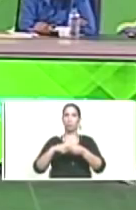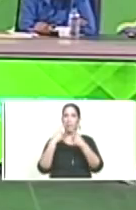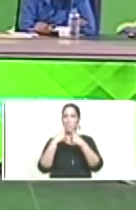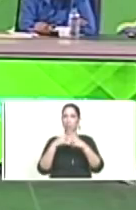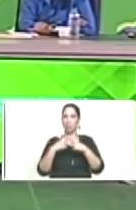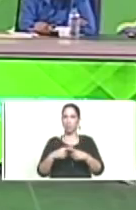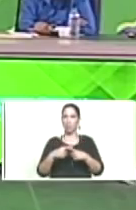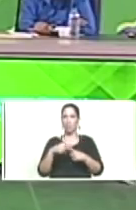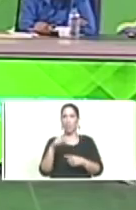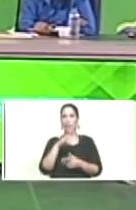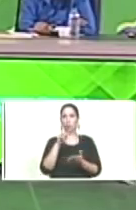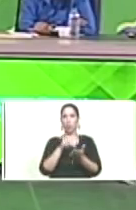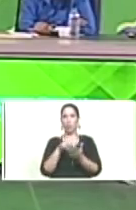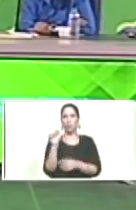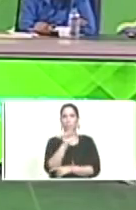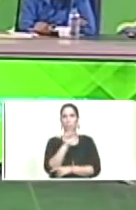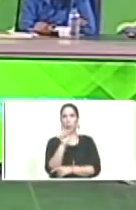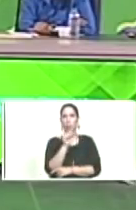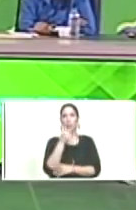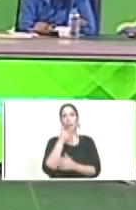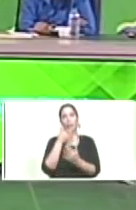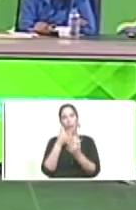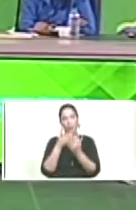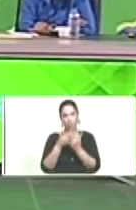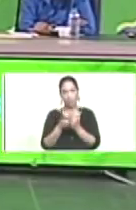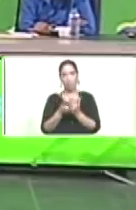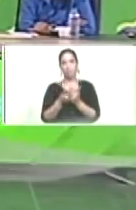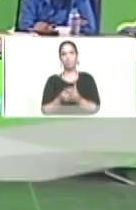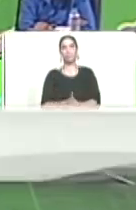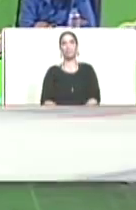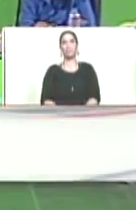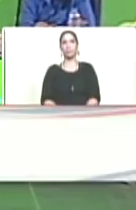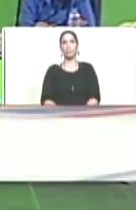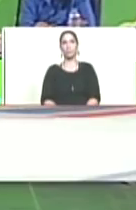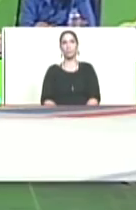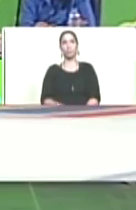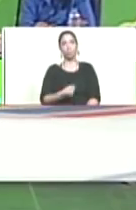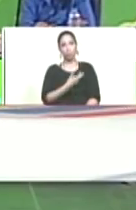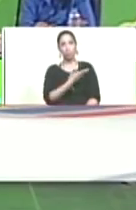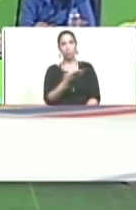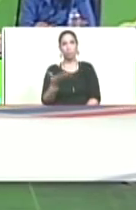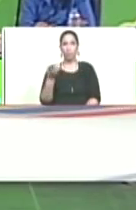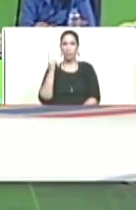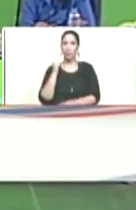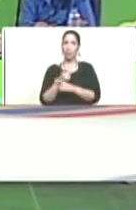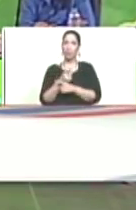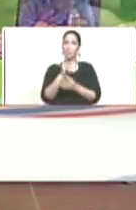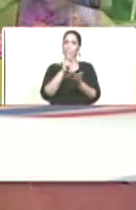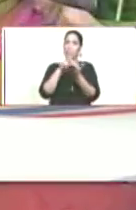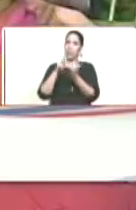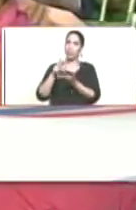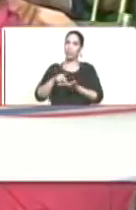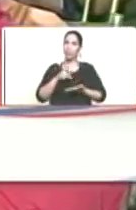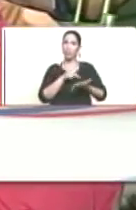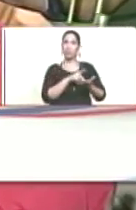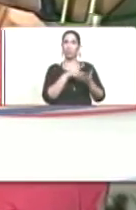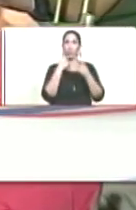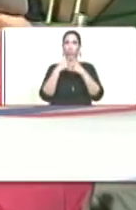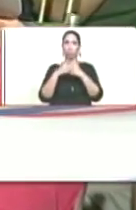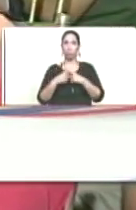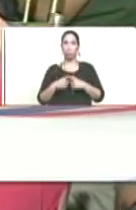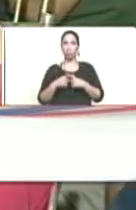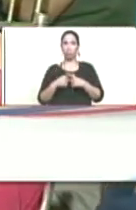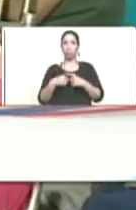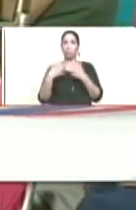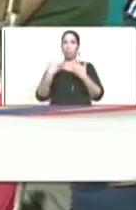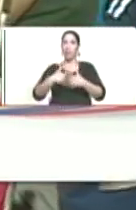Transporte. Les doy mis gracias. Ustedes tienen que participar en el censo, tienen que censar la maquinaria que